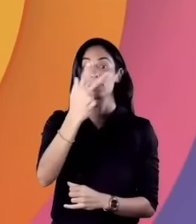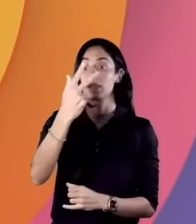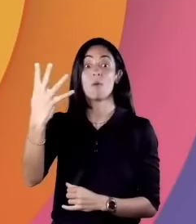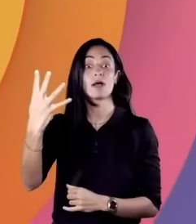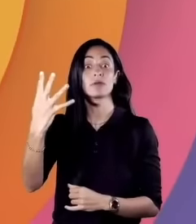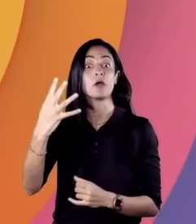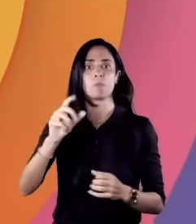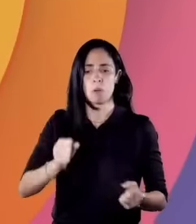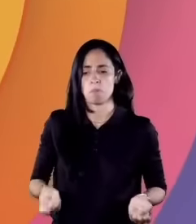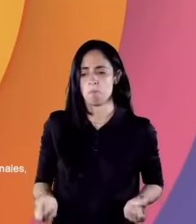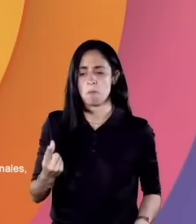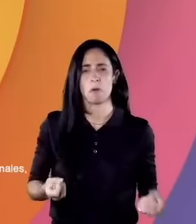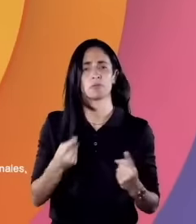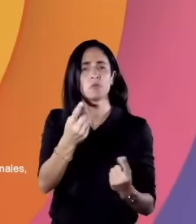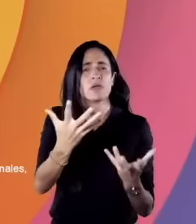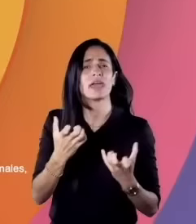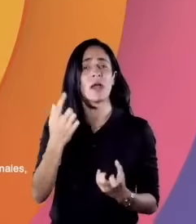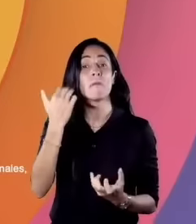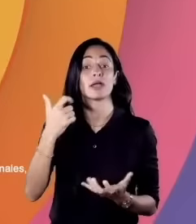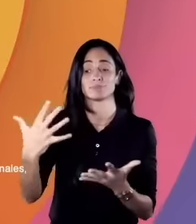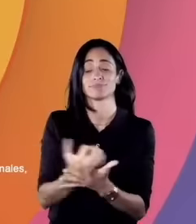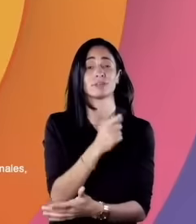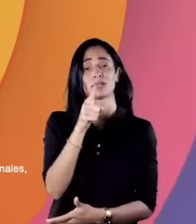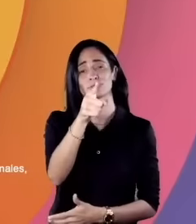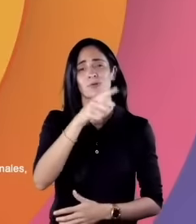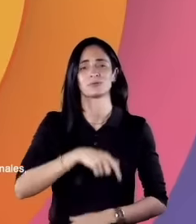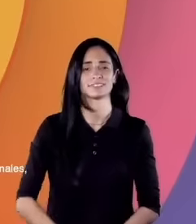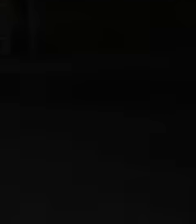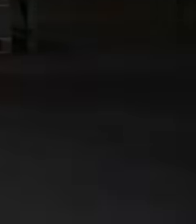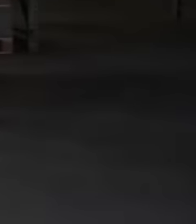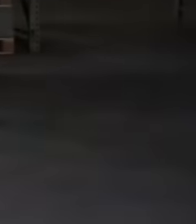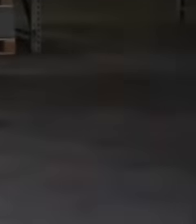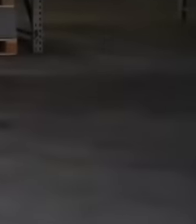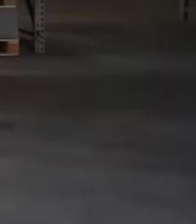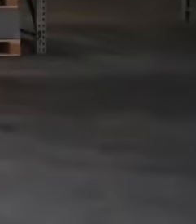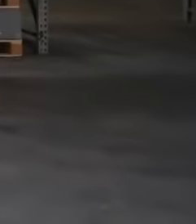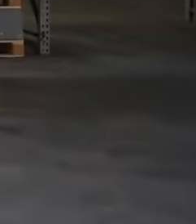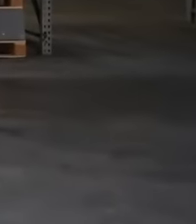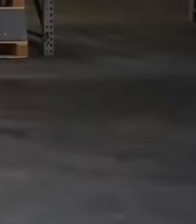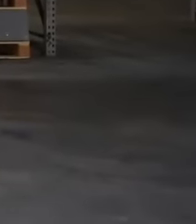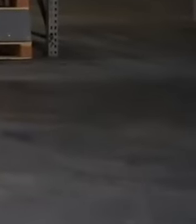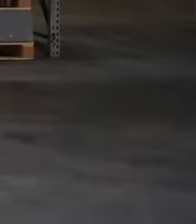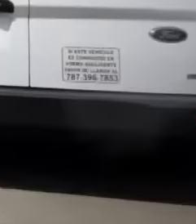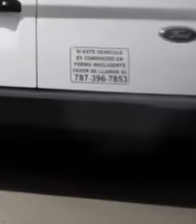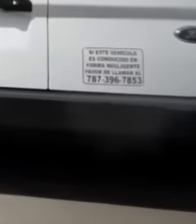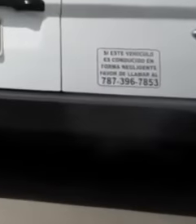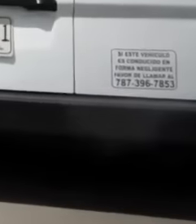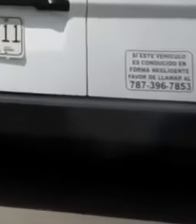4 y gástalo en lo que quieras, porque lo que quieras te lo dan los Pegas.